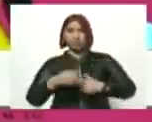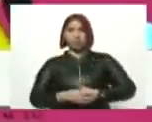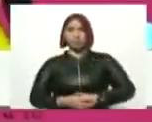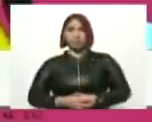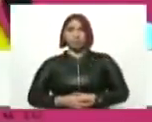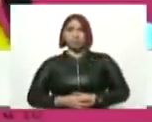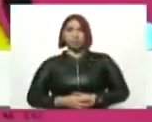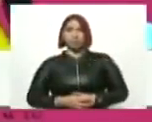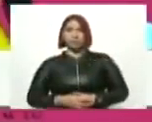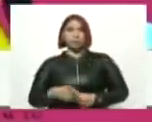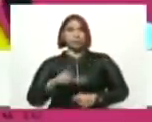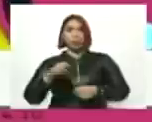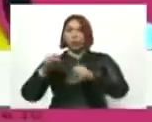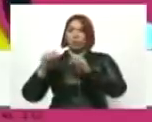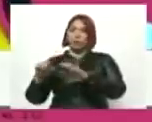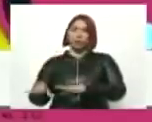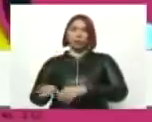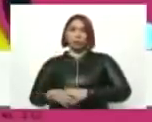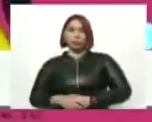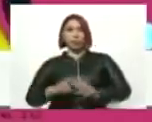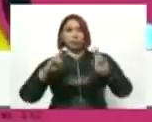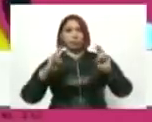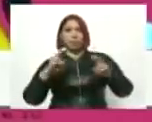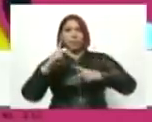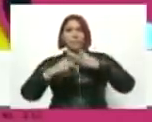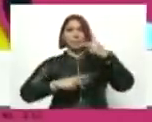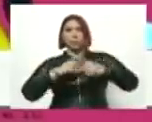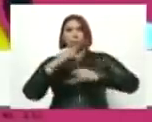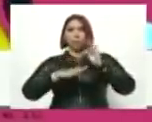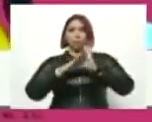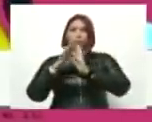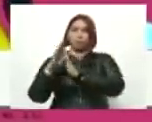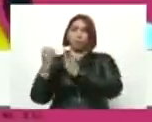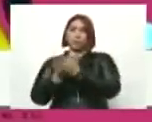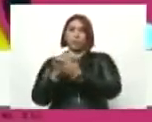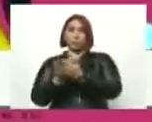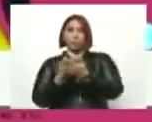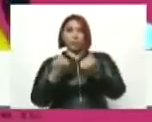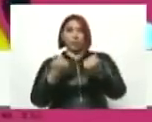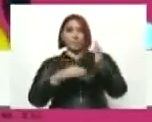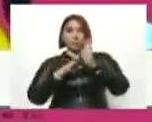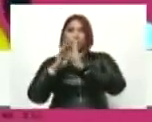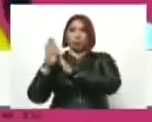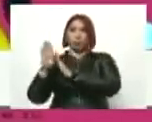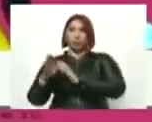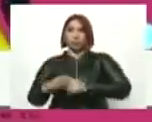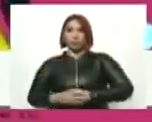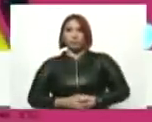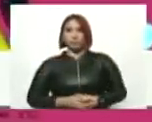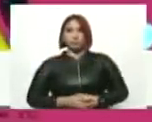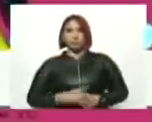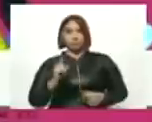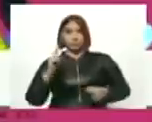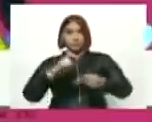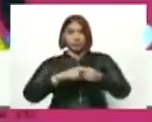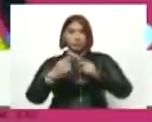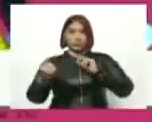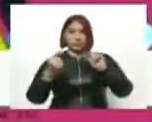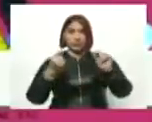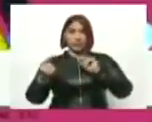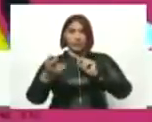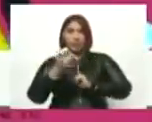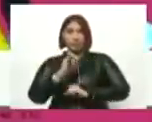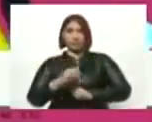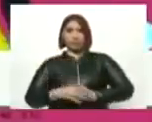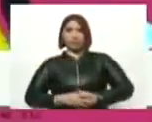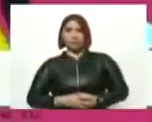No abandonemos el tema productivo, economía productiva, que es parte de los debates que se van a dar aquí.